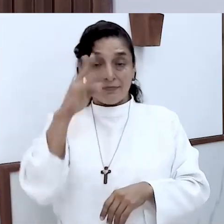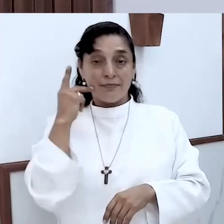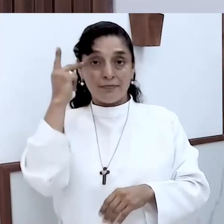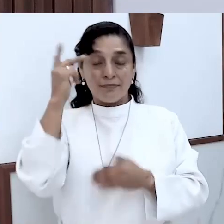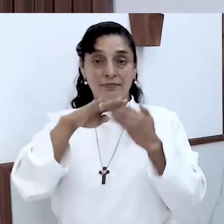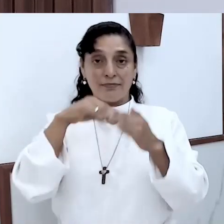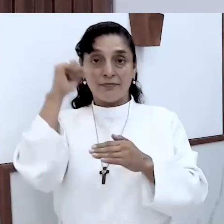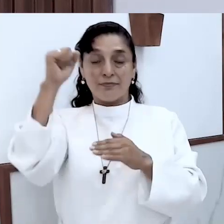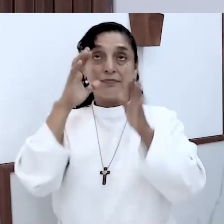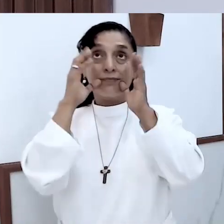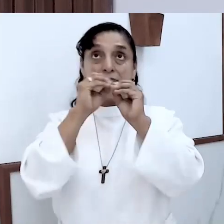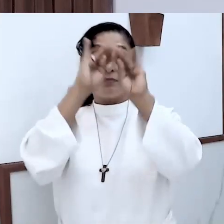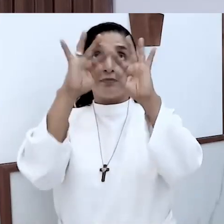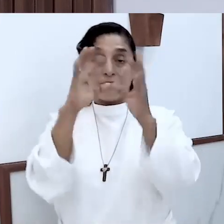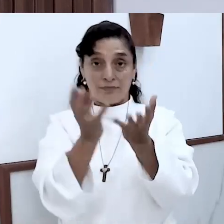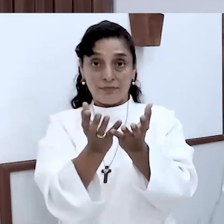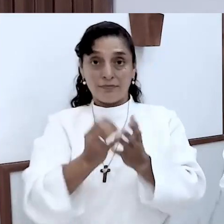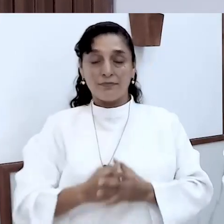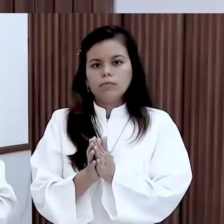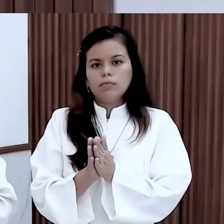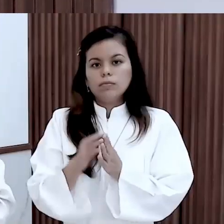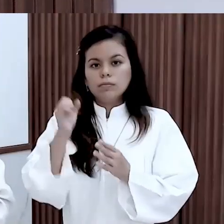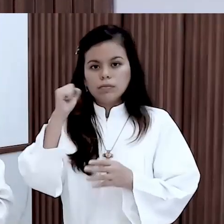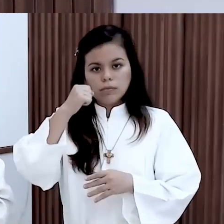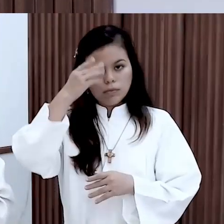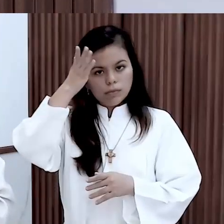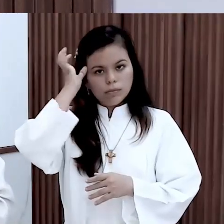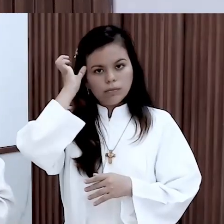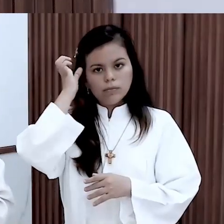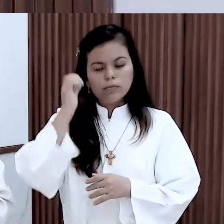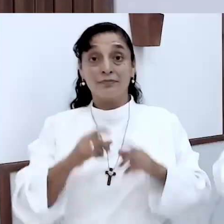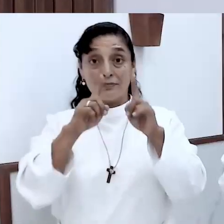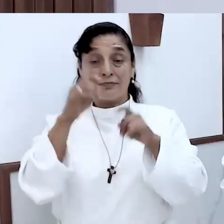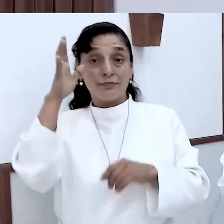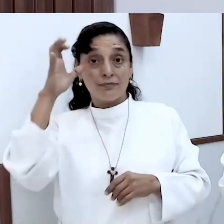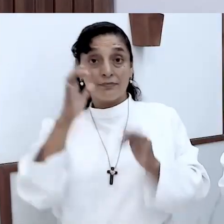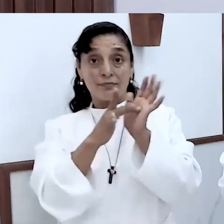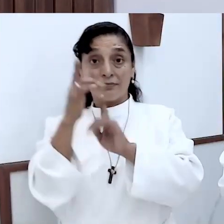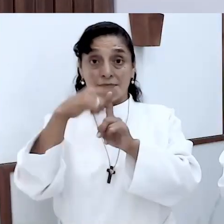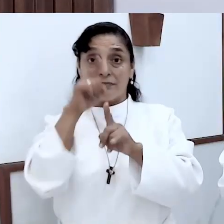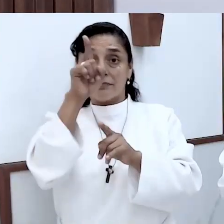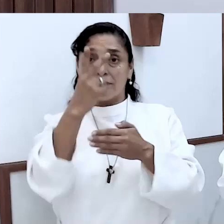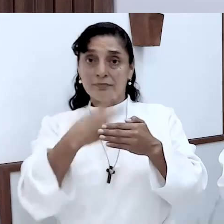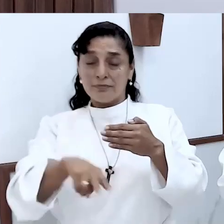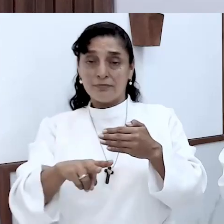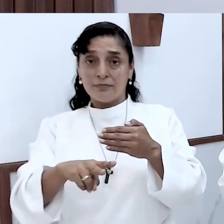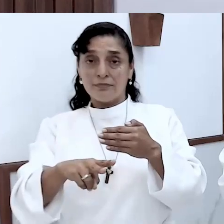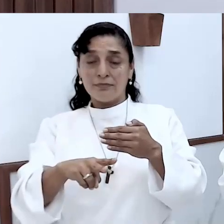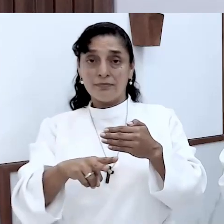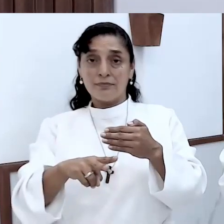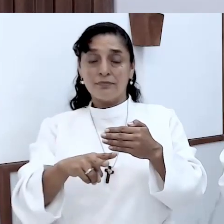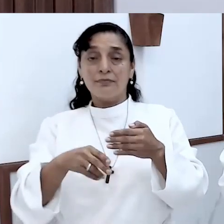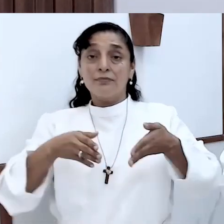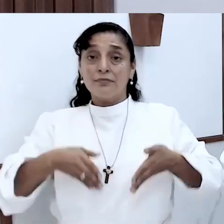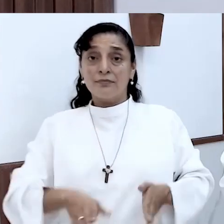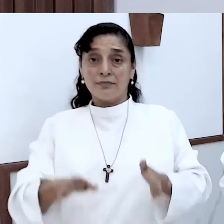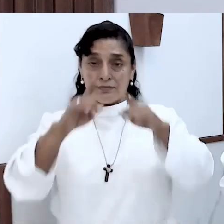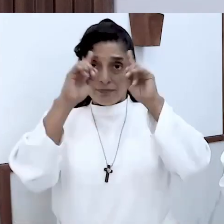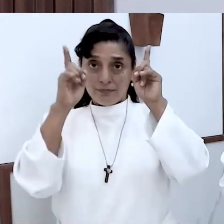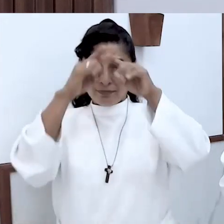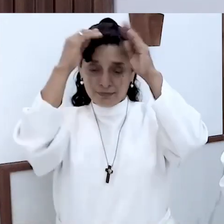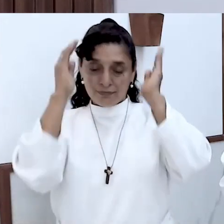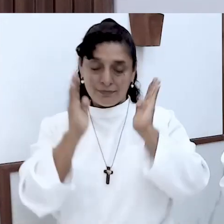Padre Todopoderoso, Creador del cielo y de la tierra? Sí, creo. ¿Creen en Jesucristo, su único Hijo, que nació de